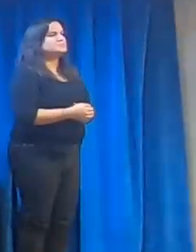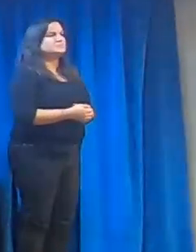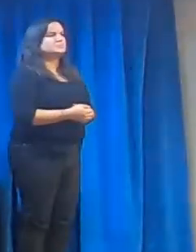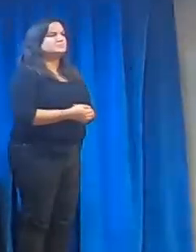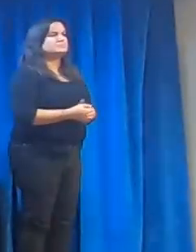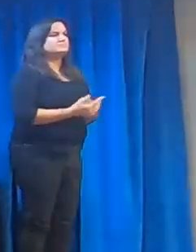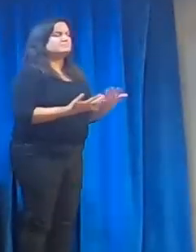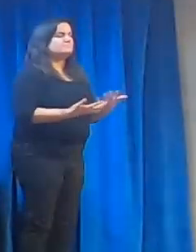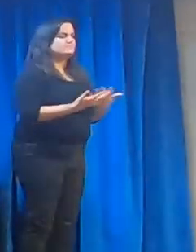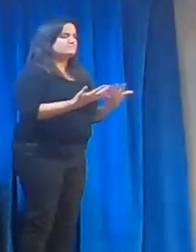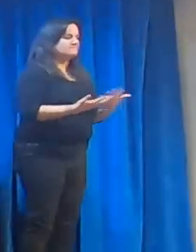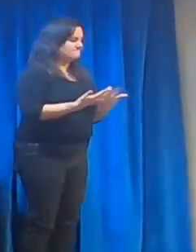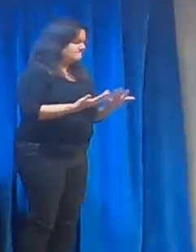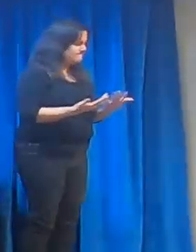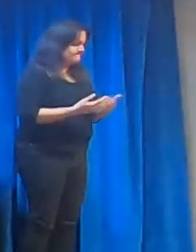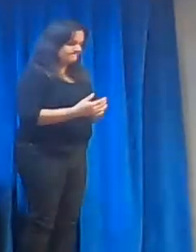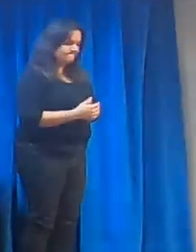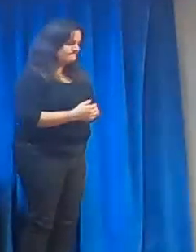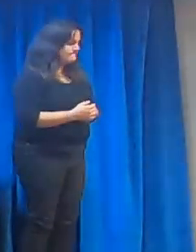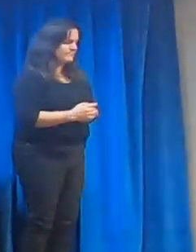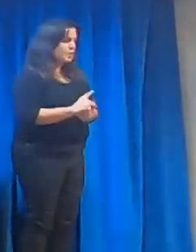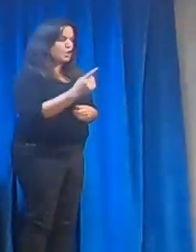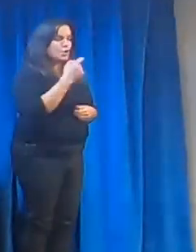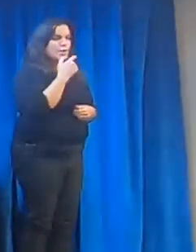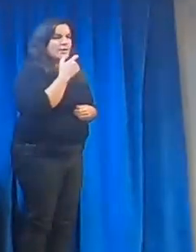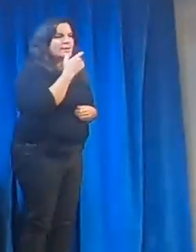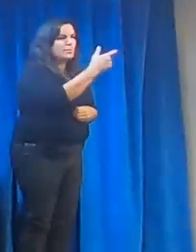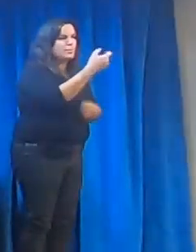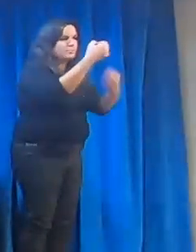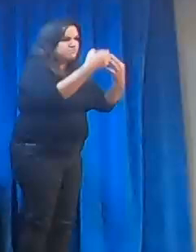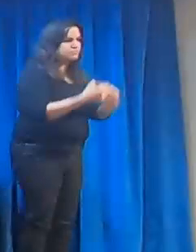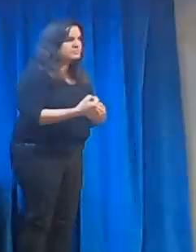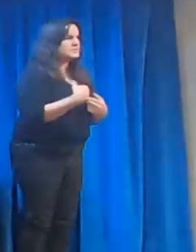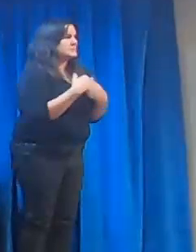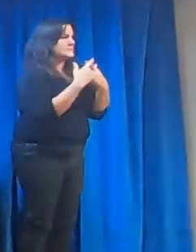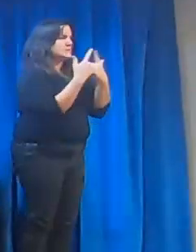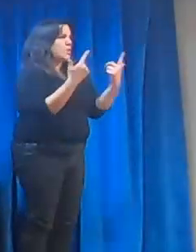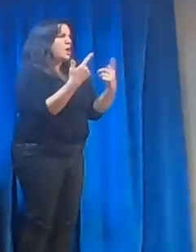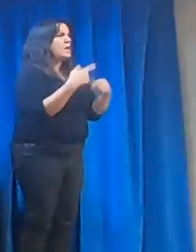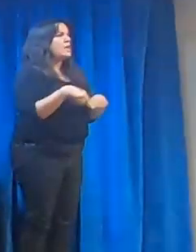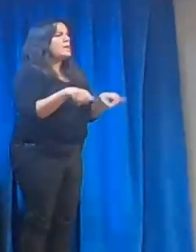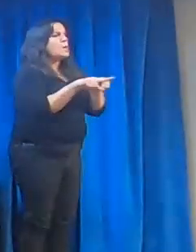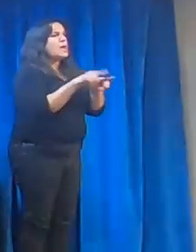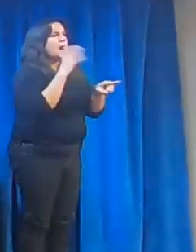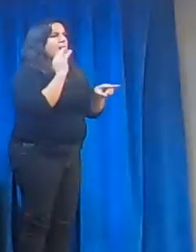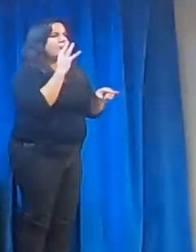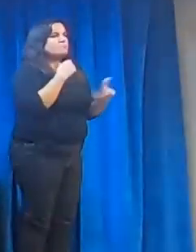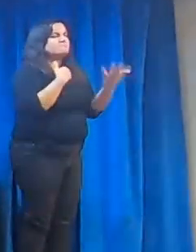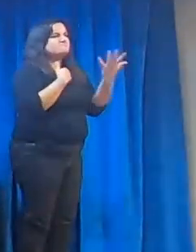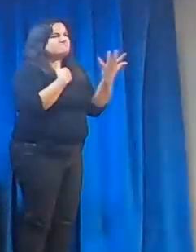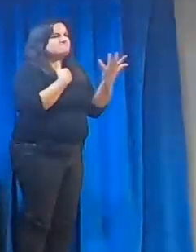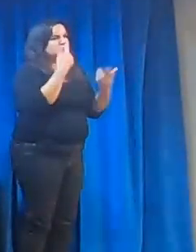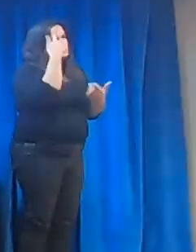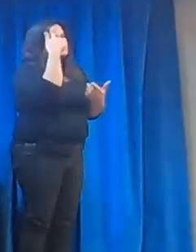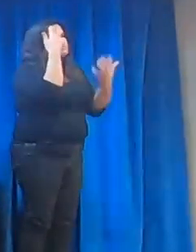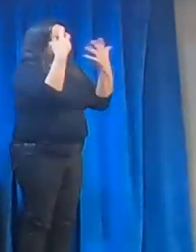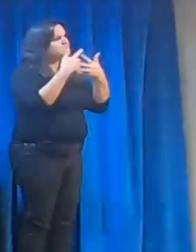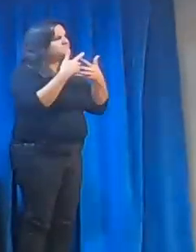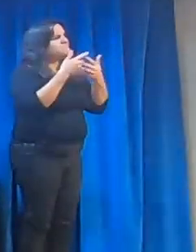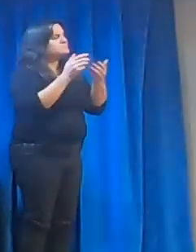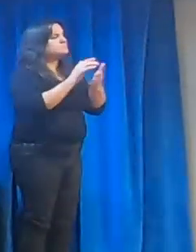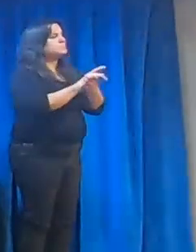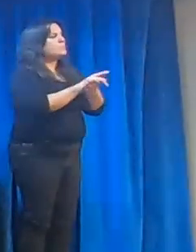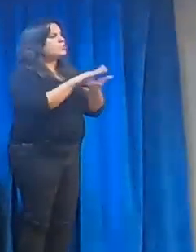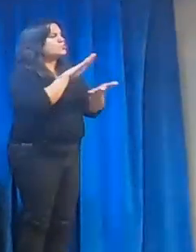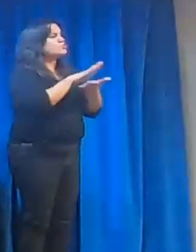sin arribar a ninguna respuesta, ninguna respuesta, pero sí, al menos algo de lo que a mí me resonaba